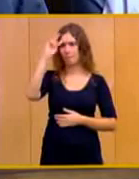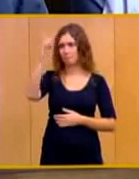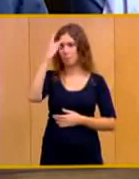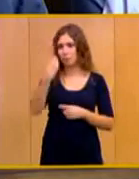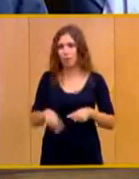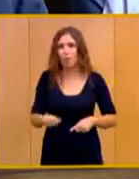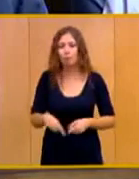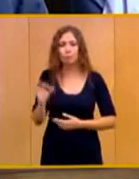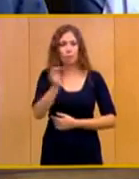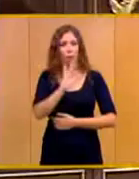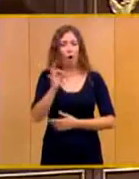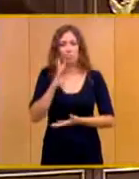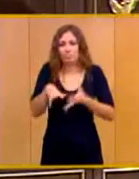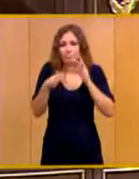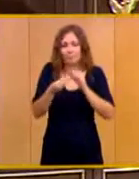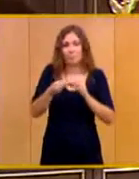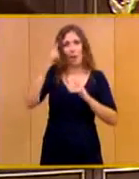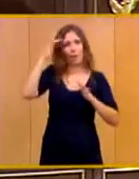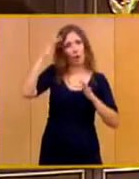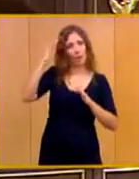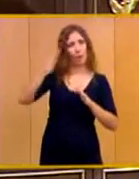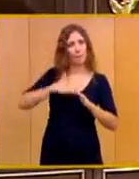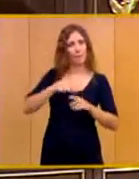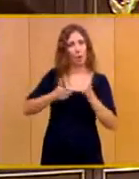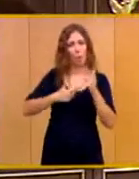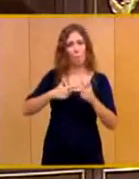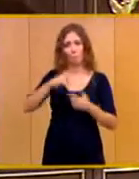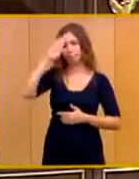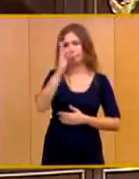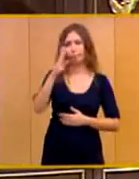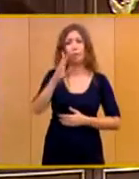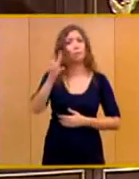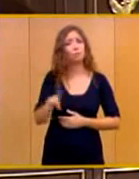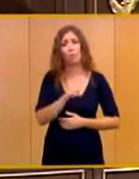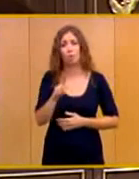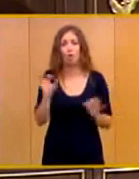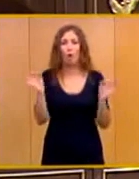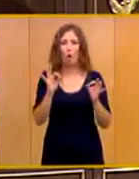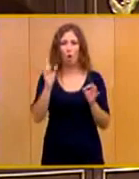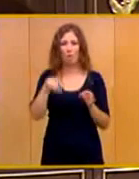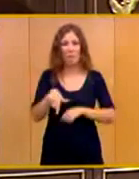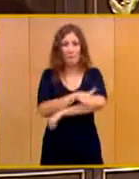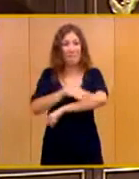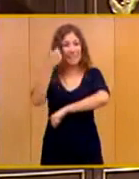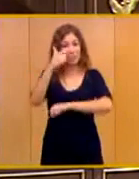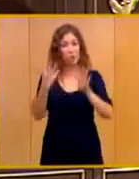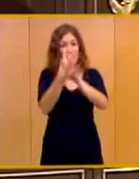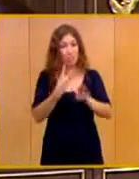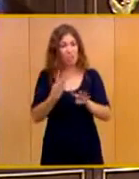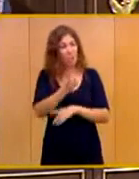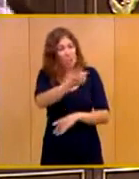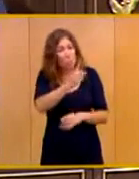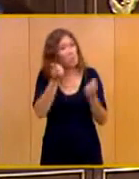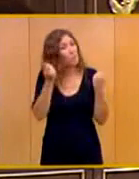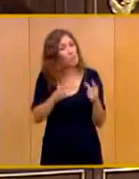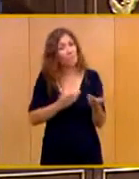con reajustes ideológicos sobre la marcha, y mucho menos con un cambio de ministros. No los cambie, porque ¿de